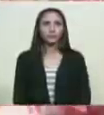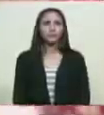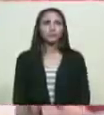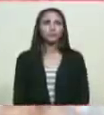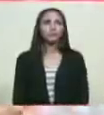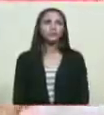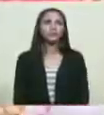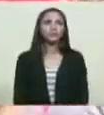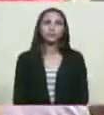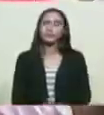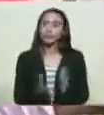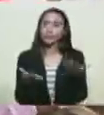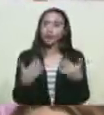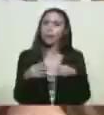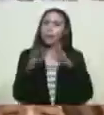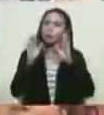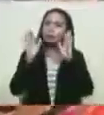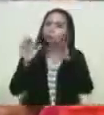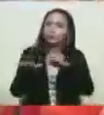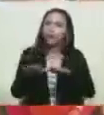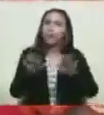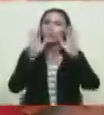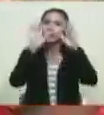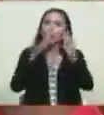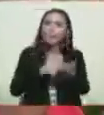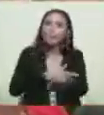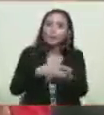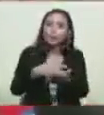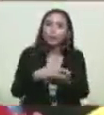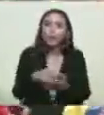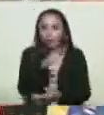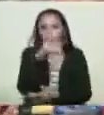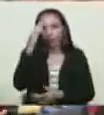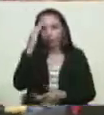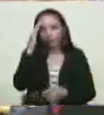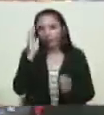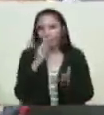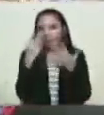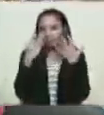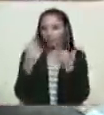Denme los 10 millones. Ustedes me entienden, ¿verdad?